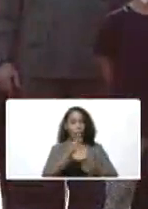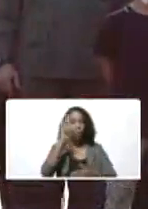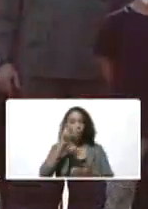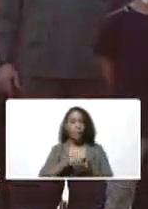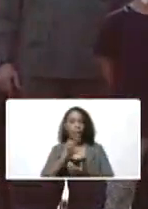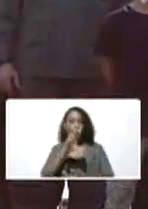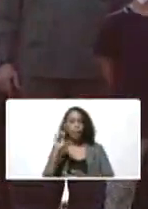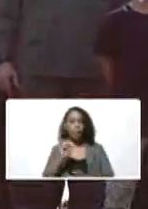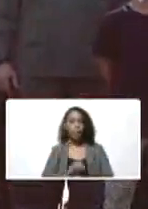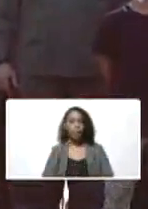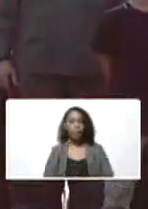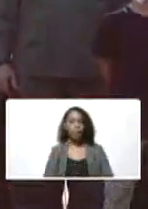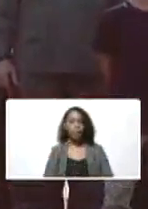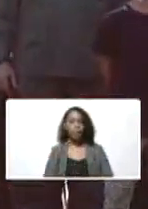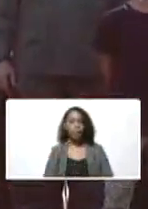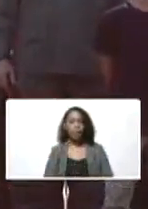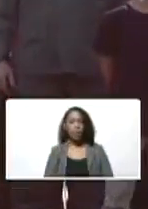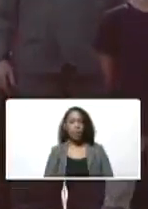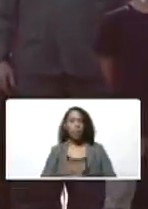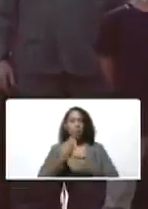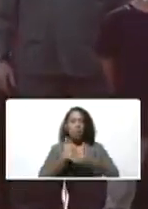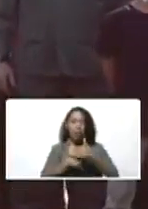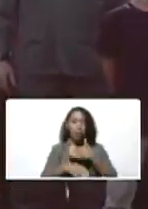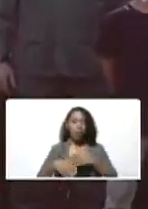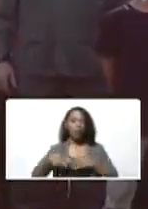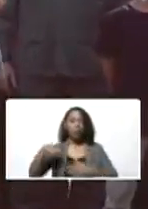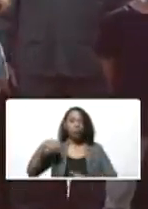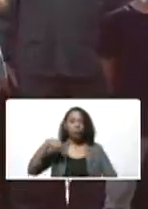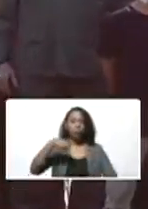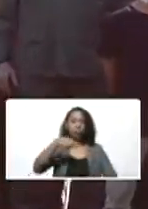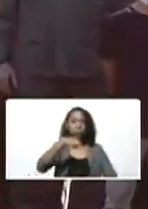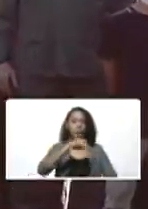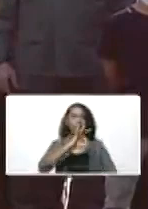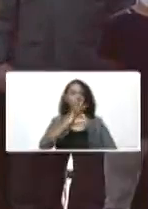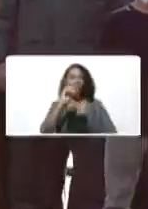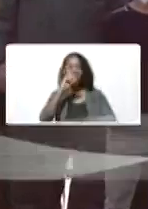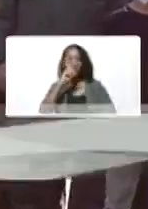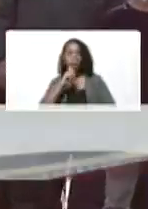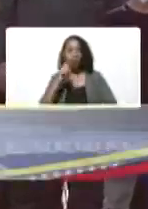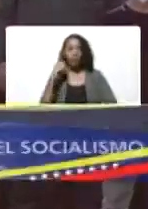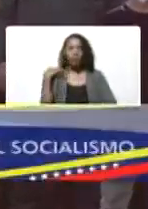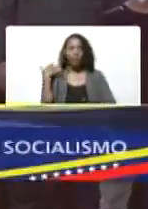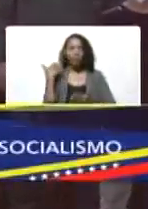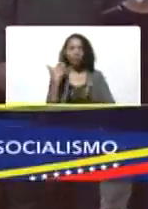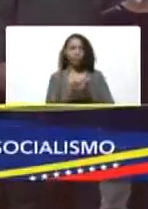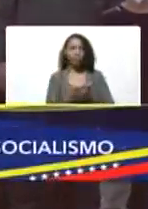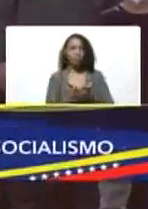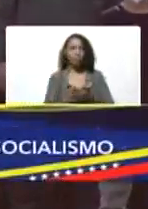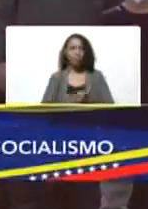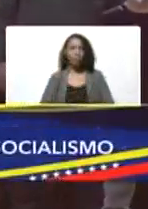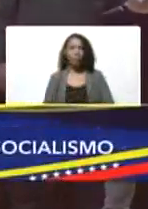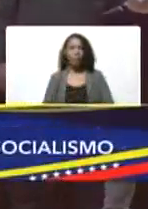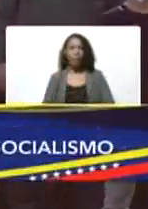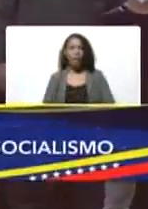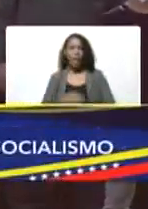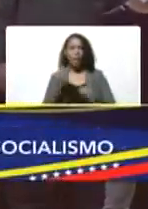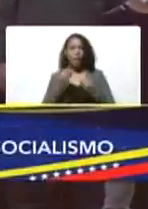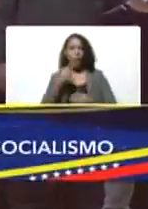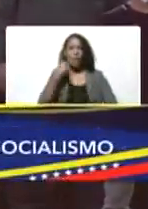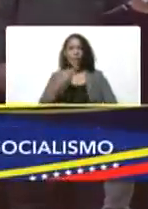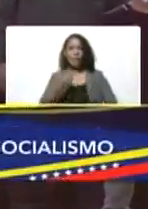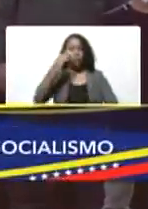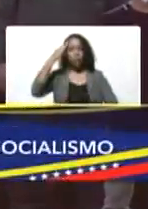2030. Vamos caminando. 30 años han pasado. Y como decía el